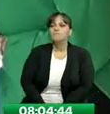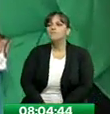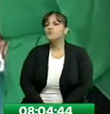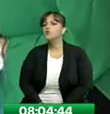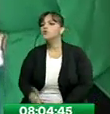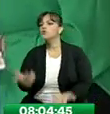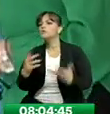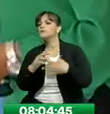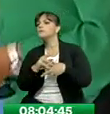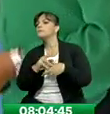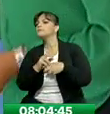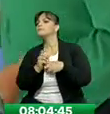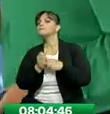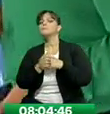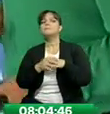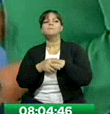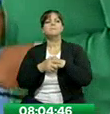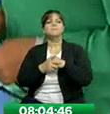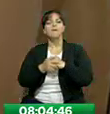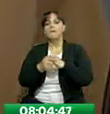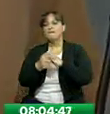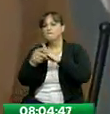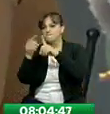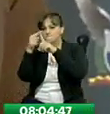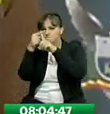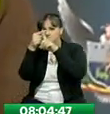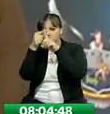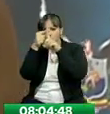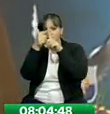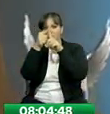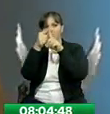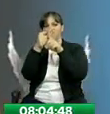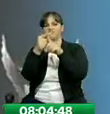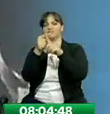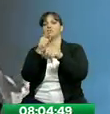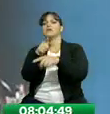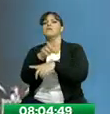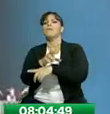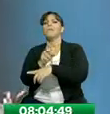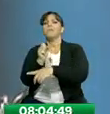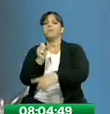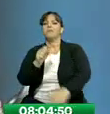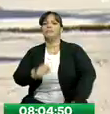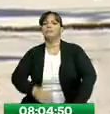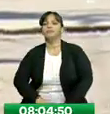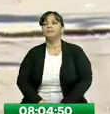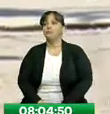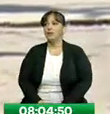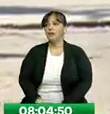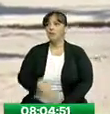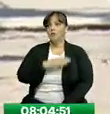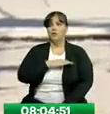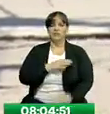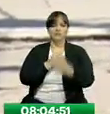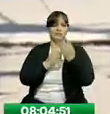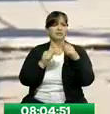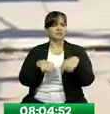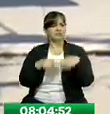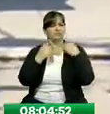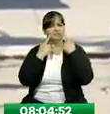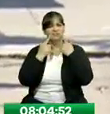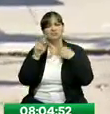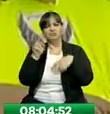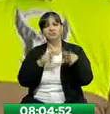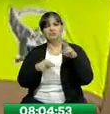está tras la pista de ambos ciudadanos mientras constantemente asegura realiza operativos de control en el vecino cantón